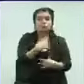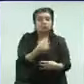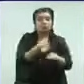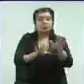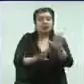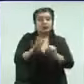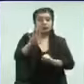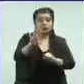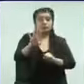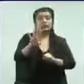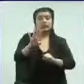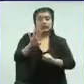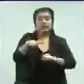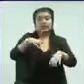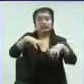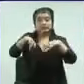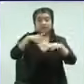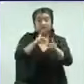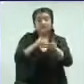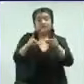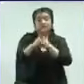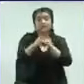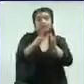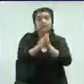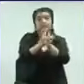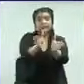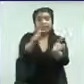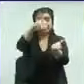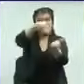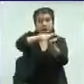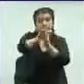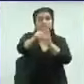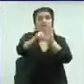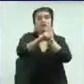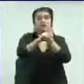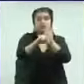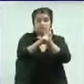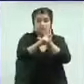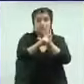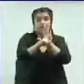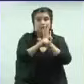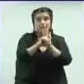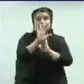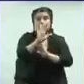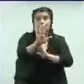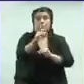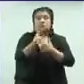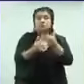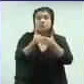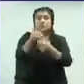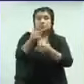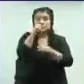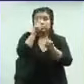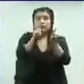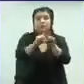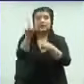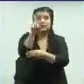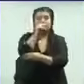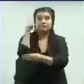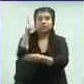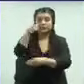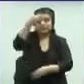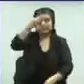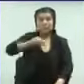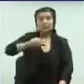14 eventos de la Dirección General de Aeronáutica Civil por su escala y por su importancia para